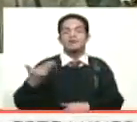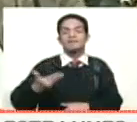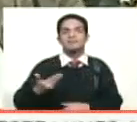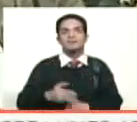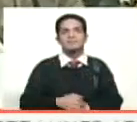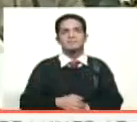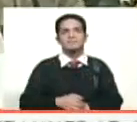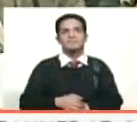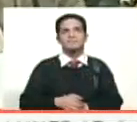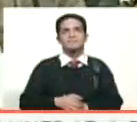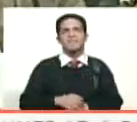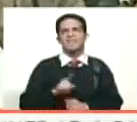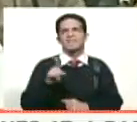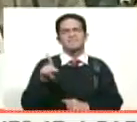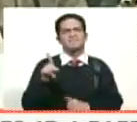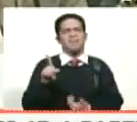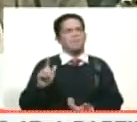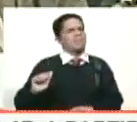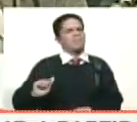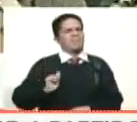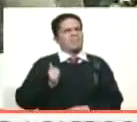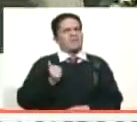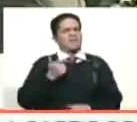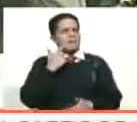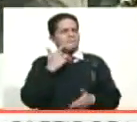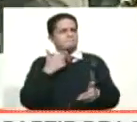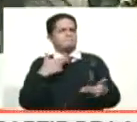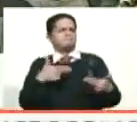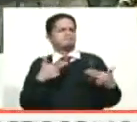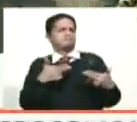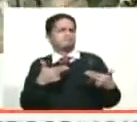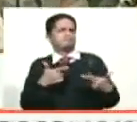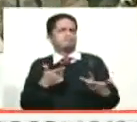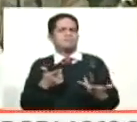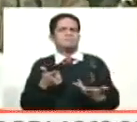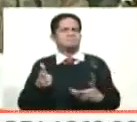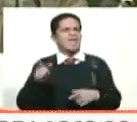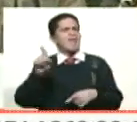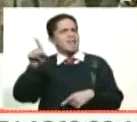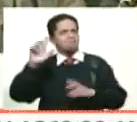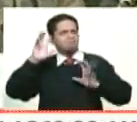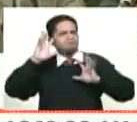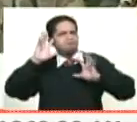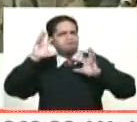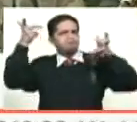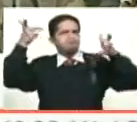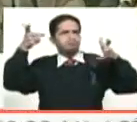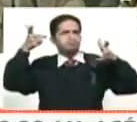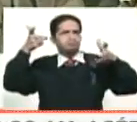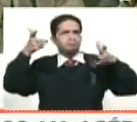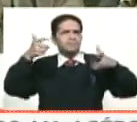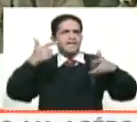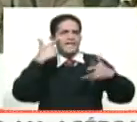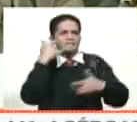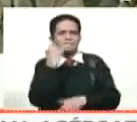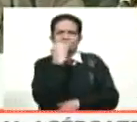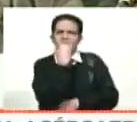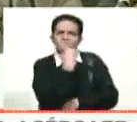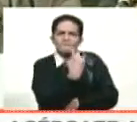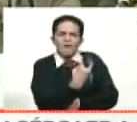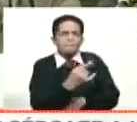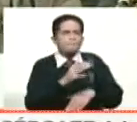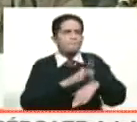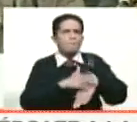Es una bravuconada guerrerista, producto de la locura y la obsesión que tienen porque